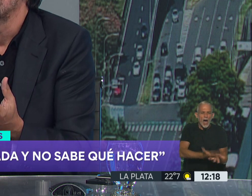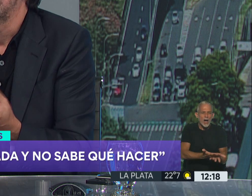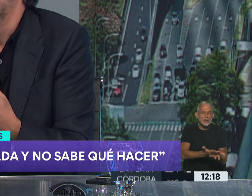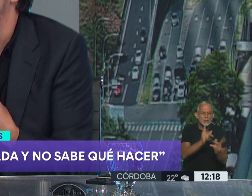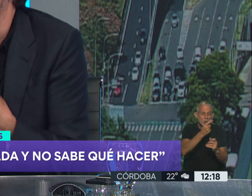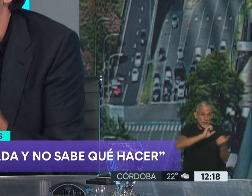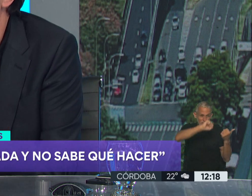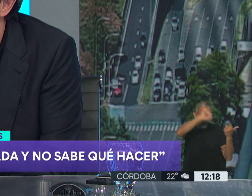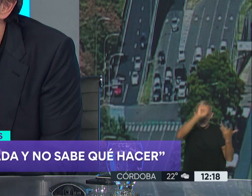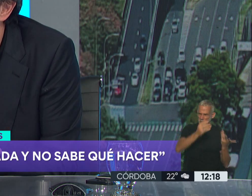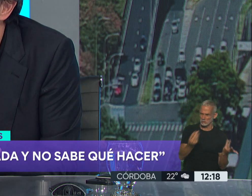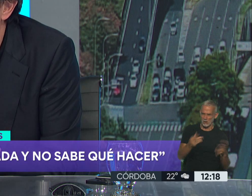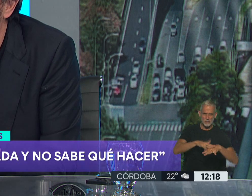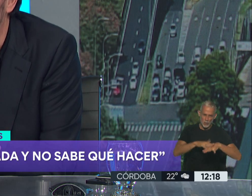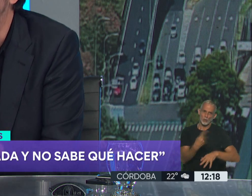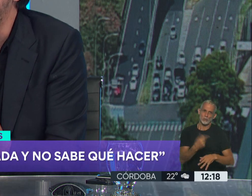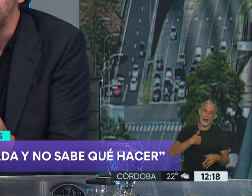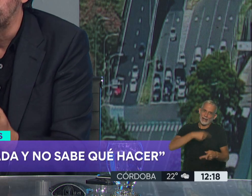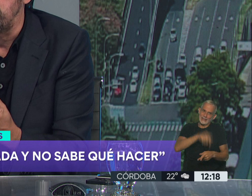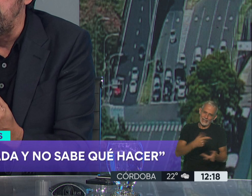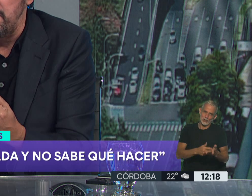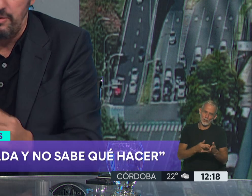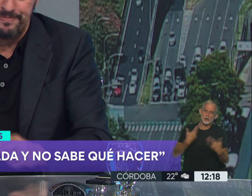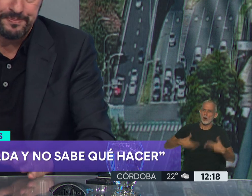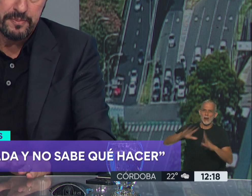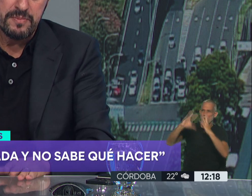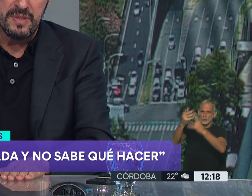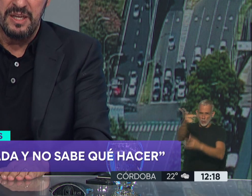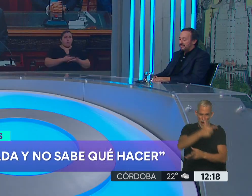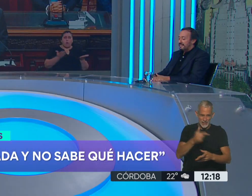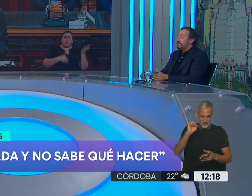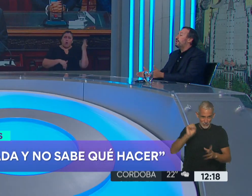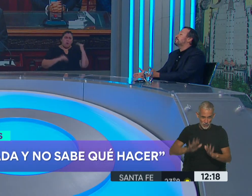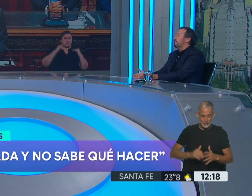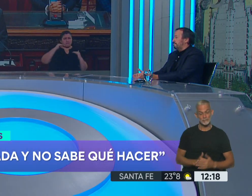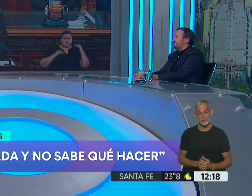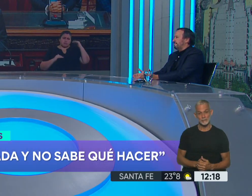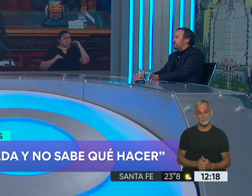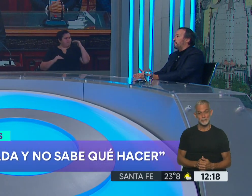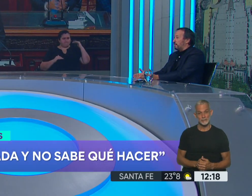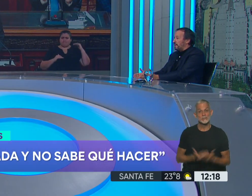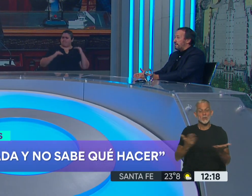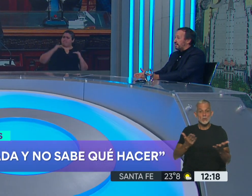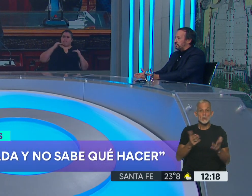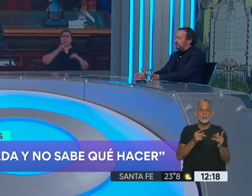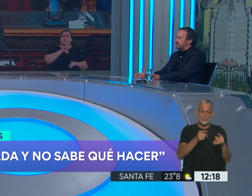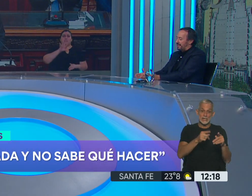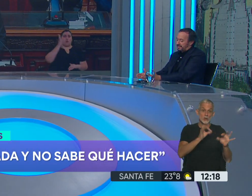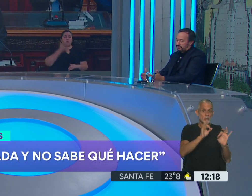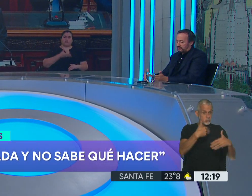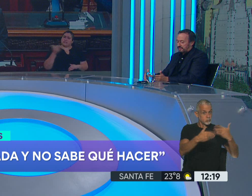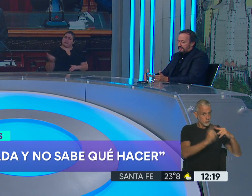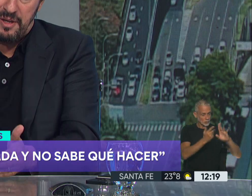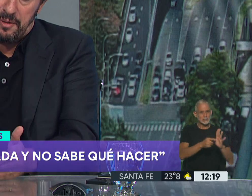decir que algo de responsabilidad los argentinos tenemos en eso. ¿Cuáles son los problemas que yo veo